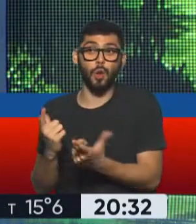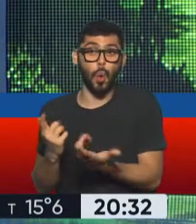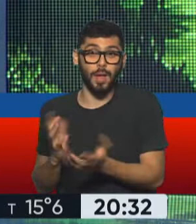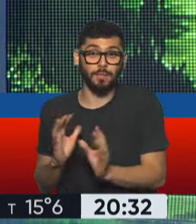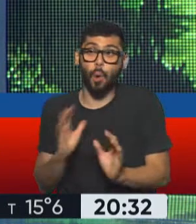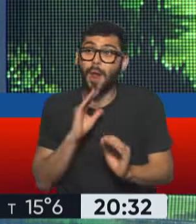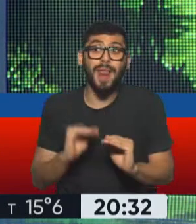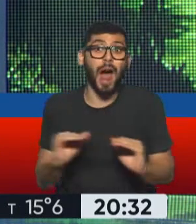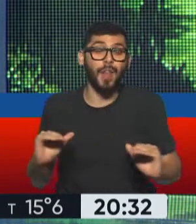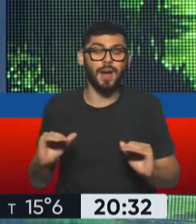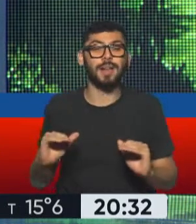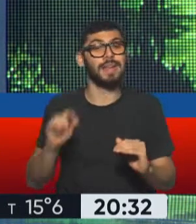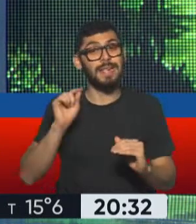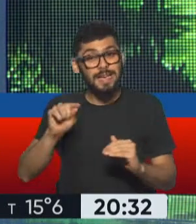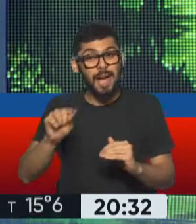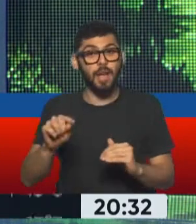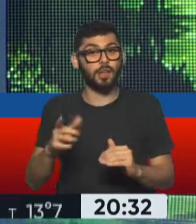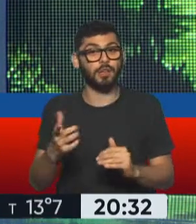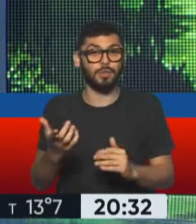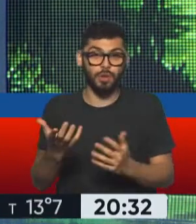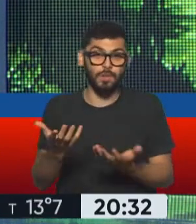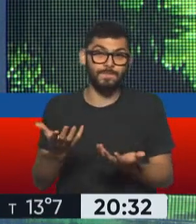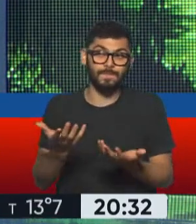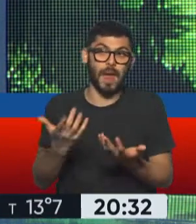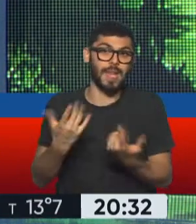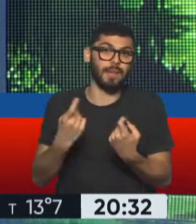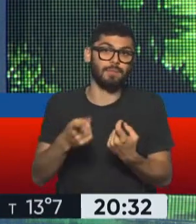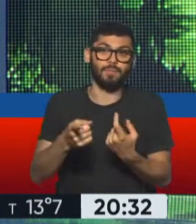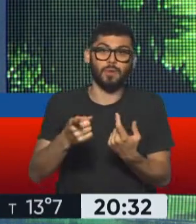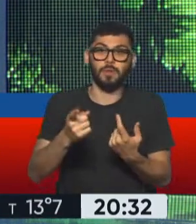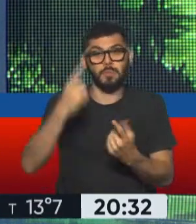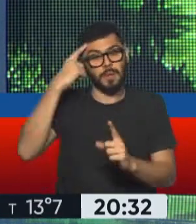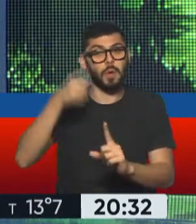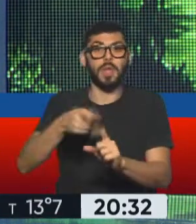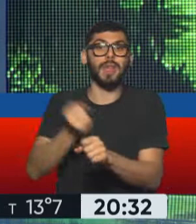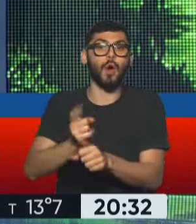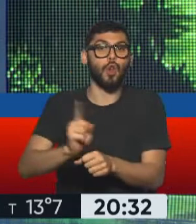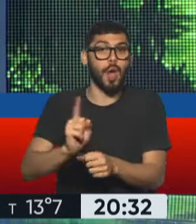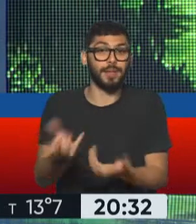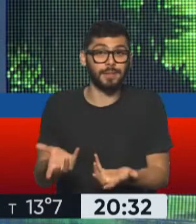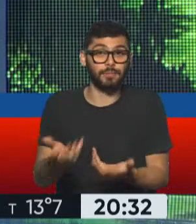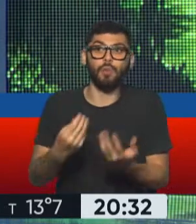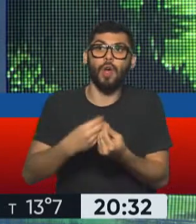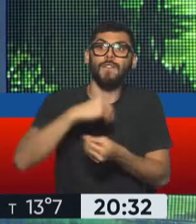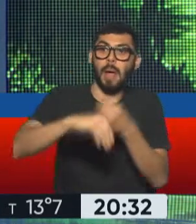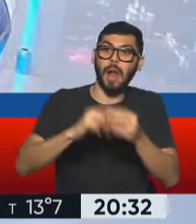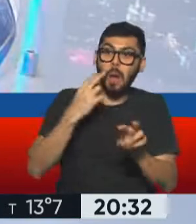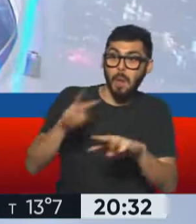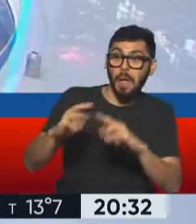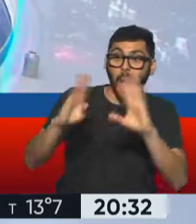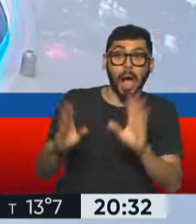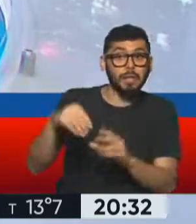Y eso también tenemos que trabajarlo porque tiene que ver con que no las consideramos trabajadoras. Muchas familias no las consideran